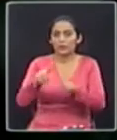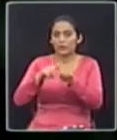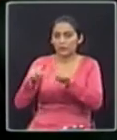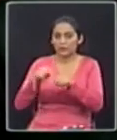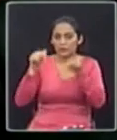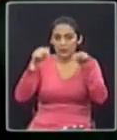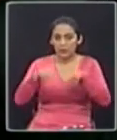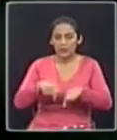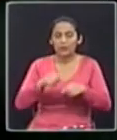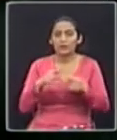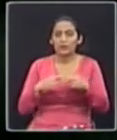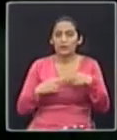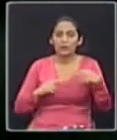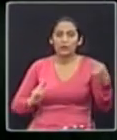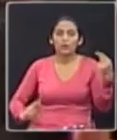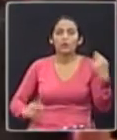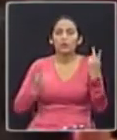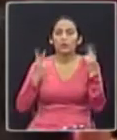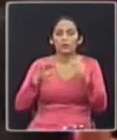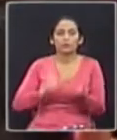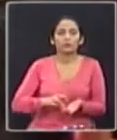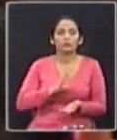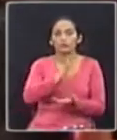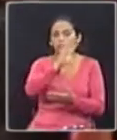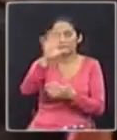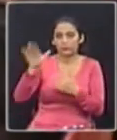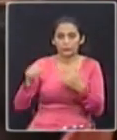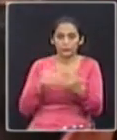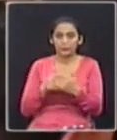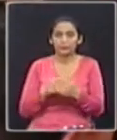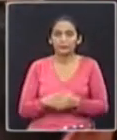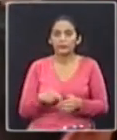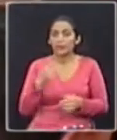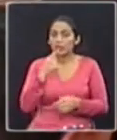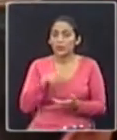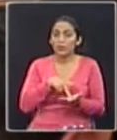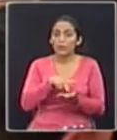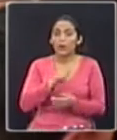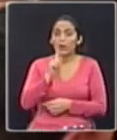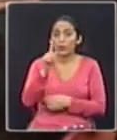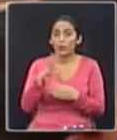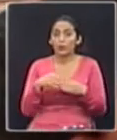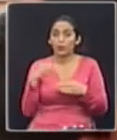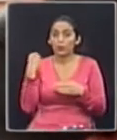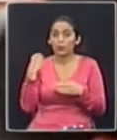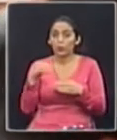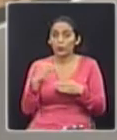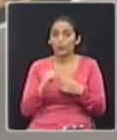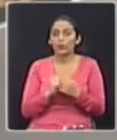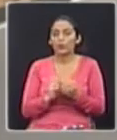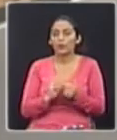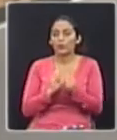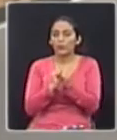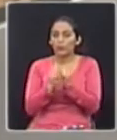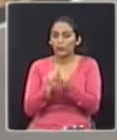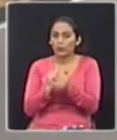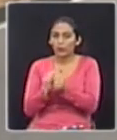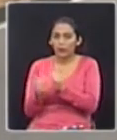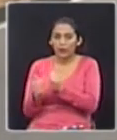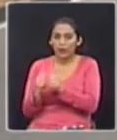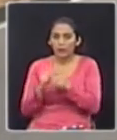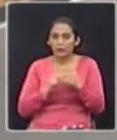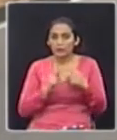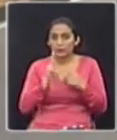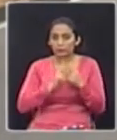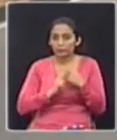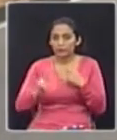del eje estatal nacional y del eje estatal provincial. La propuesta plantea el cobro de $1 por cada 50 kilómetros de recorrido vial. Los recursos